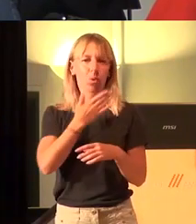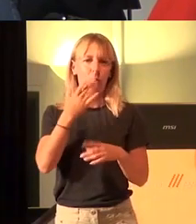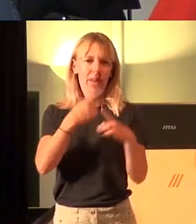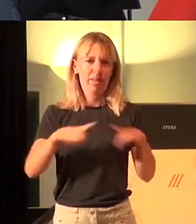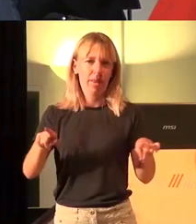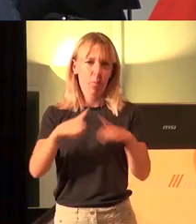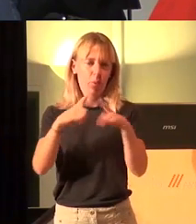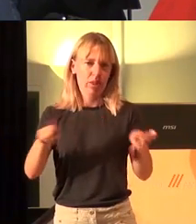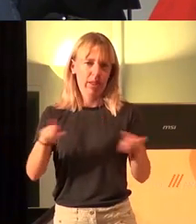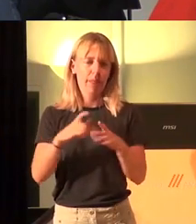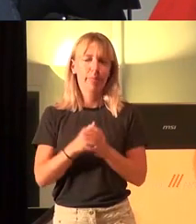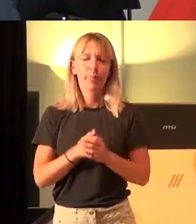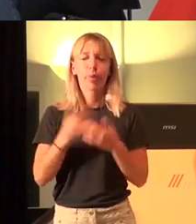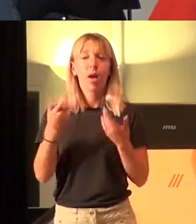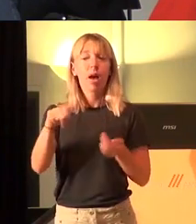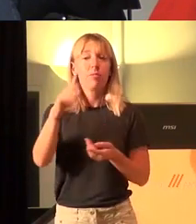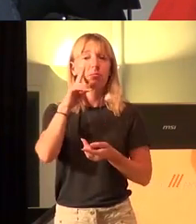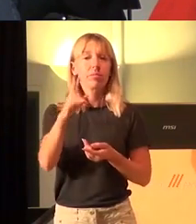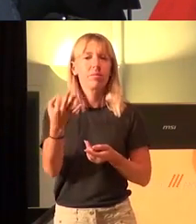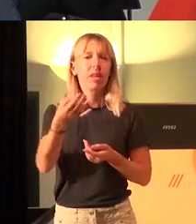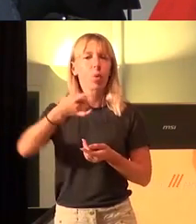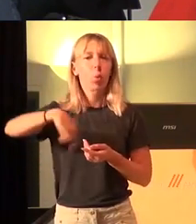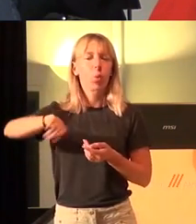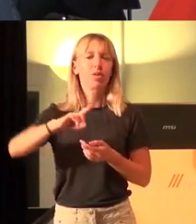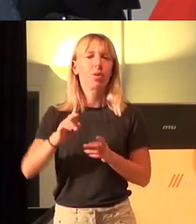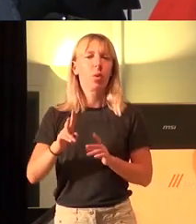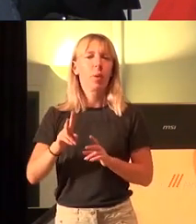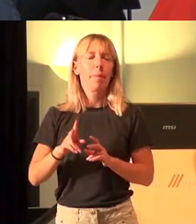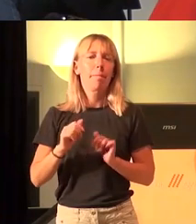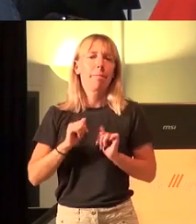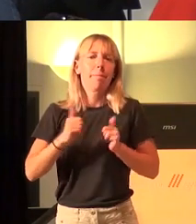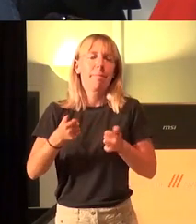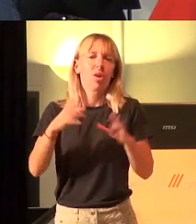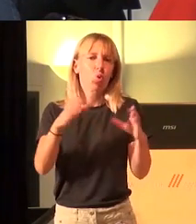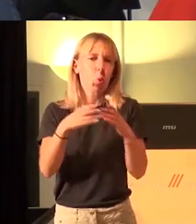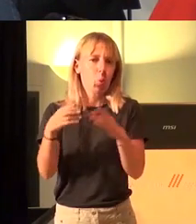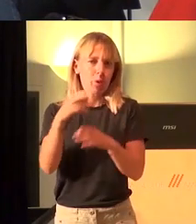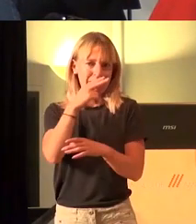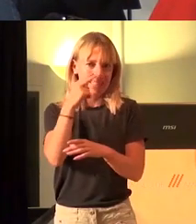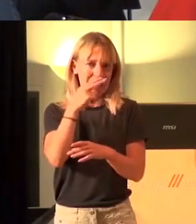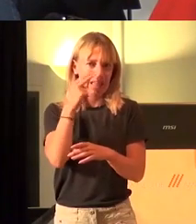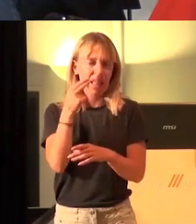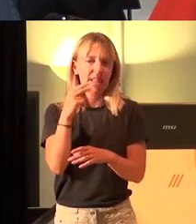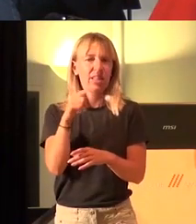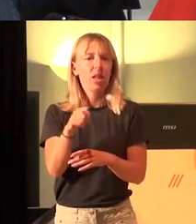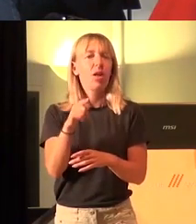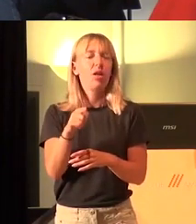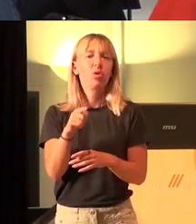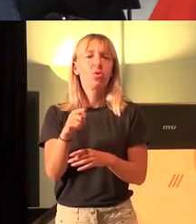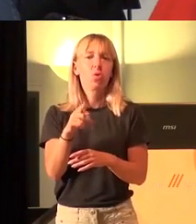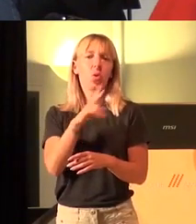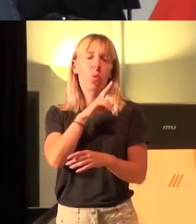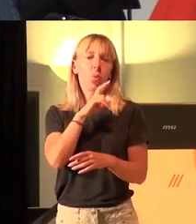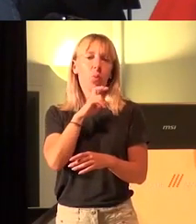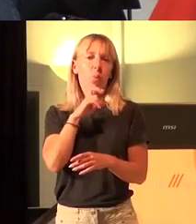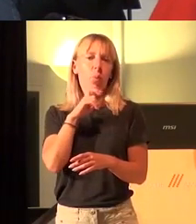o conservatorios. Entonces, vemos que en nuestros primeros grupos de interés, pues eso está